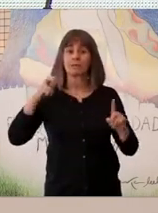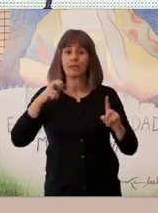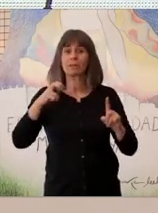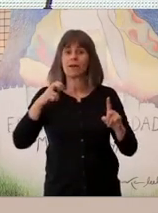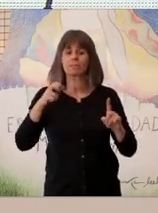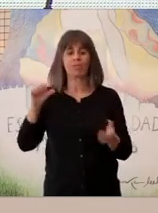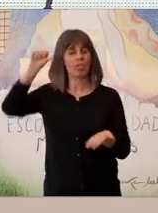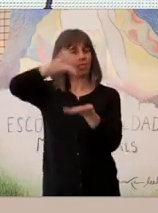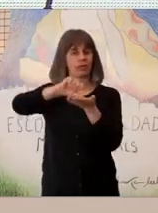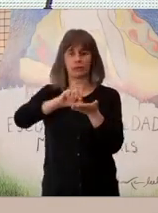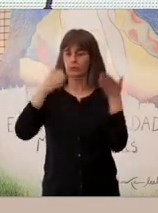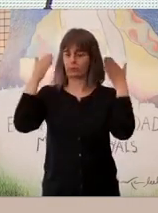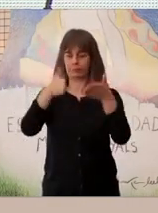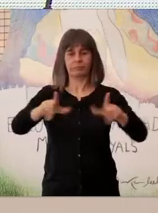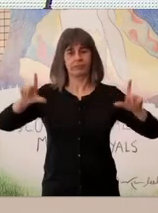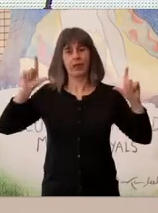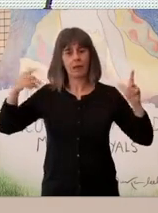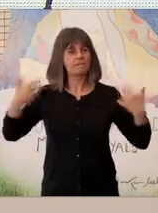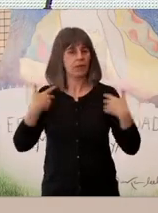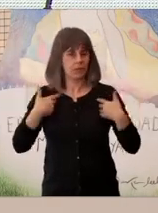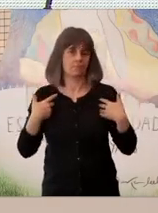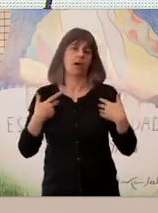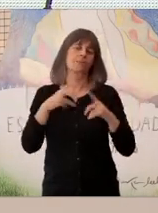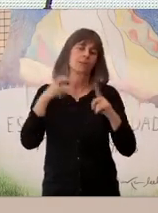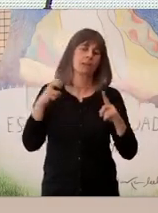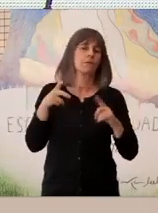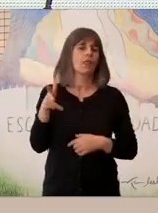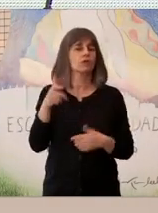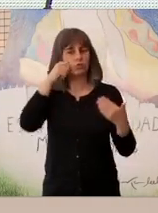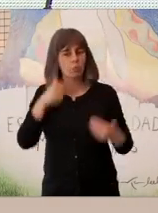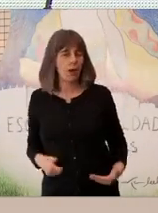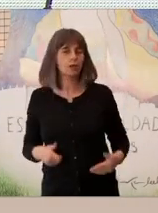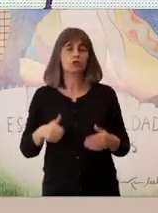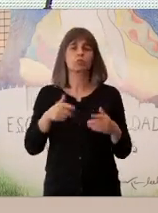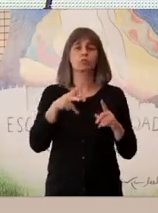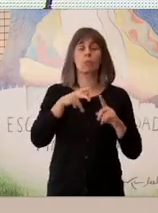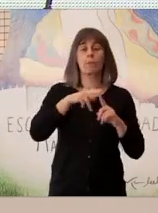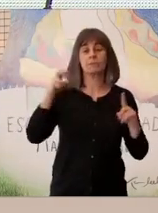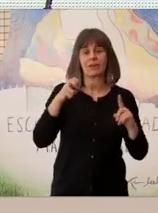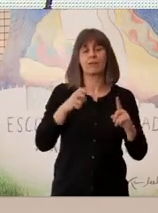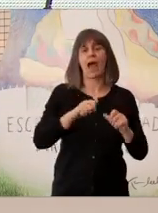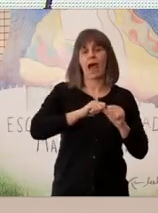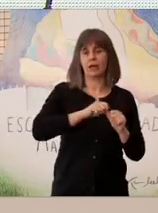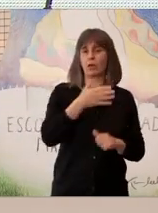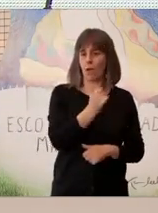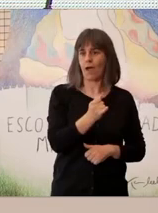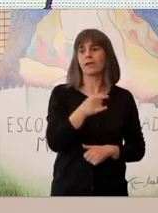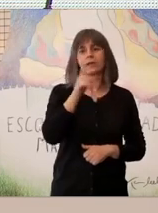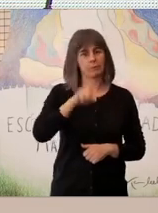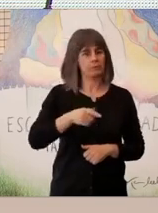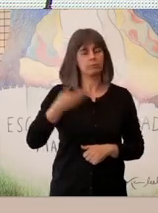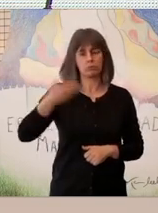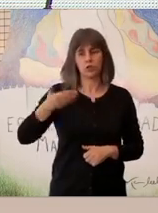víctima, con la perspectiva de derechos humanos, con la perspectiva de género, interseccional y además de la niñez, que me parece muy